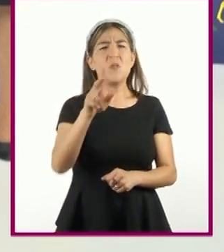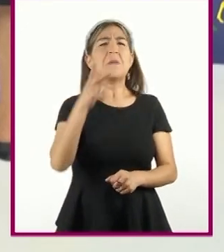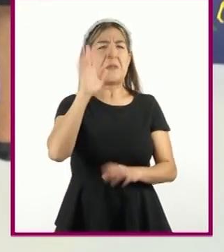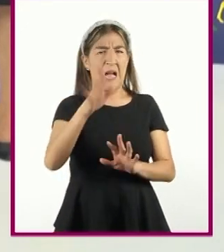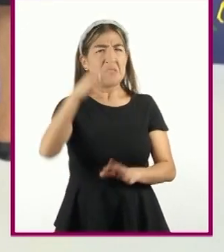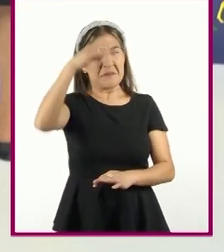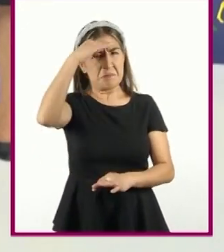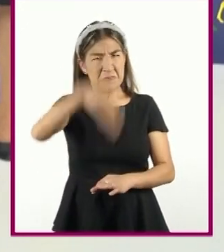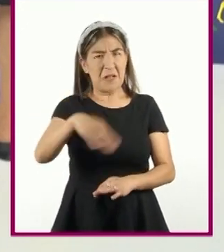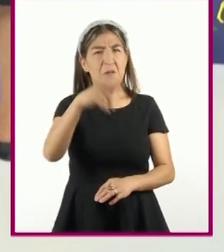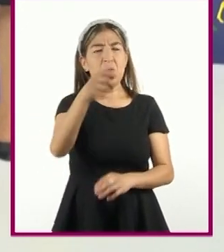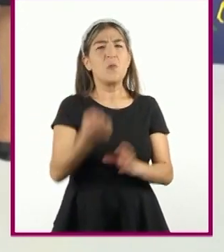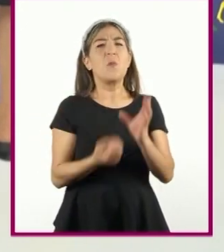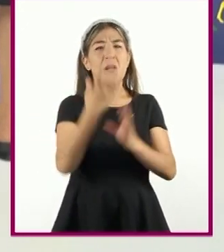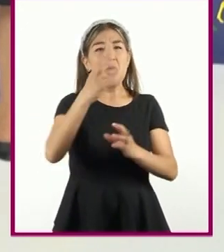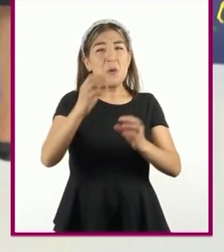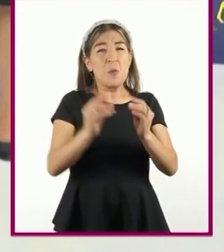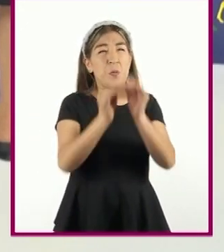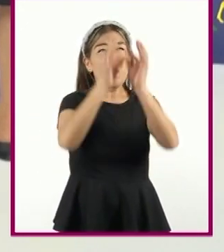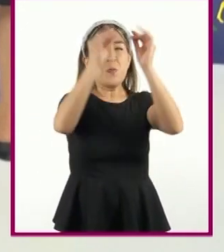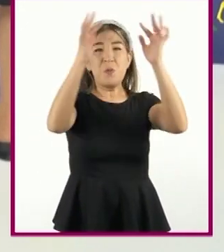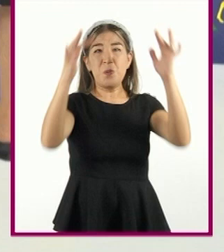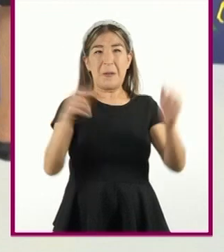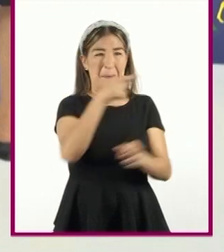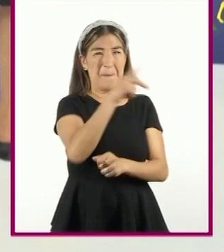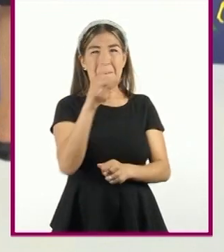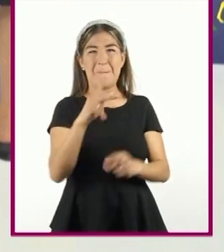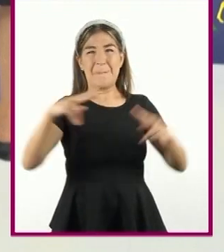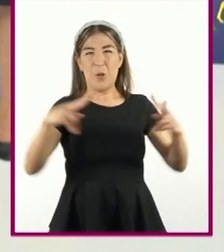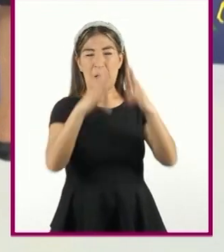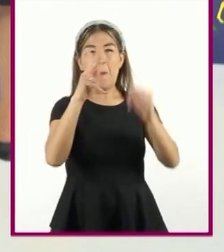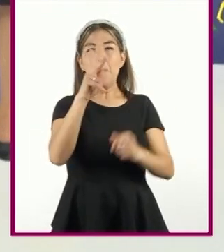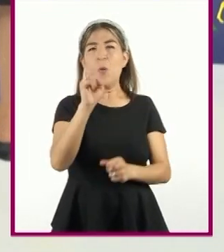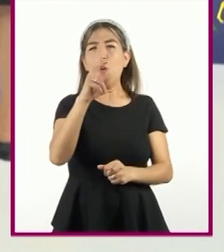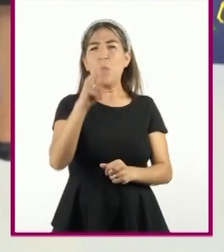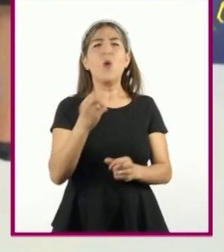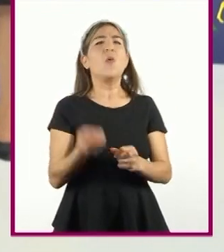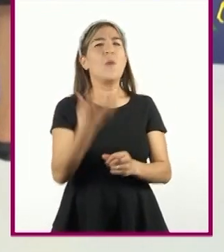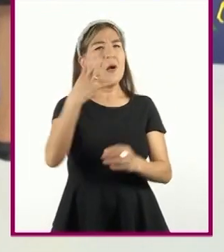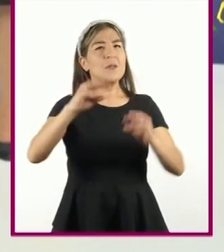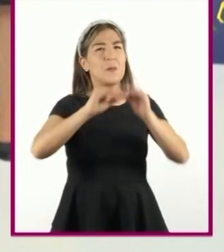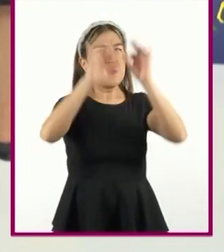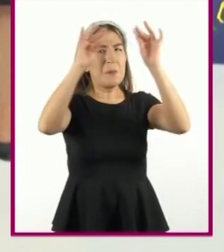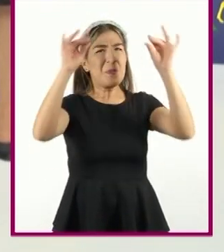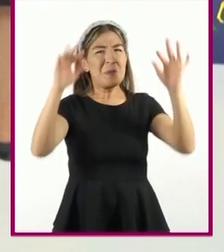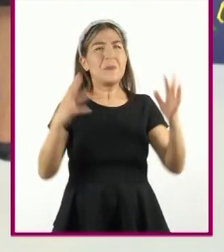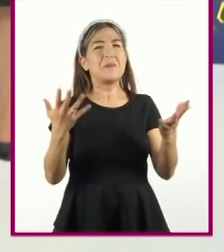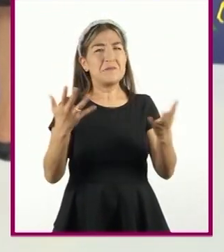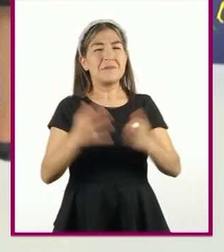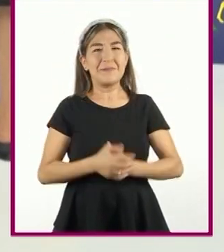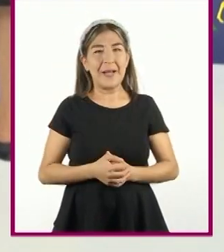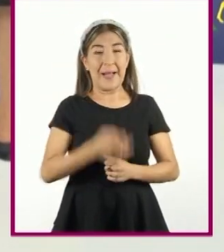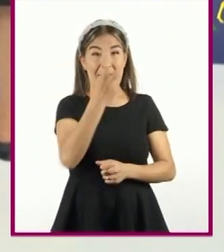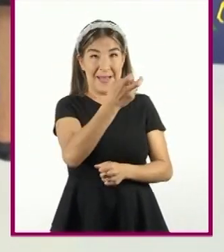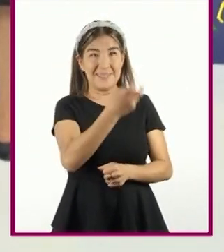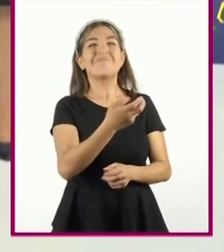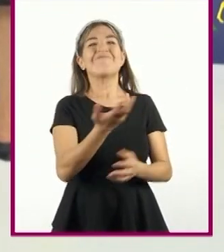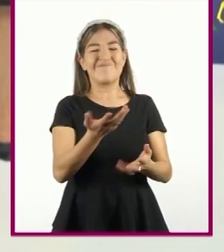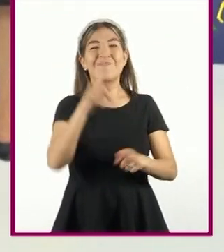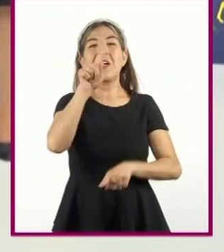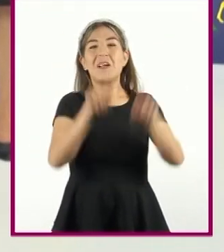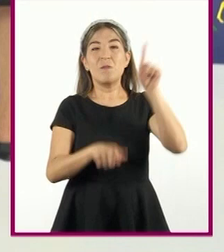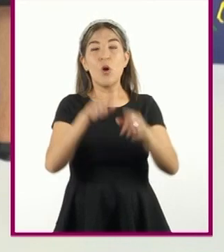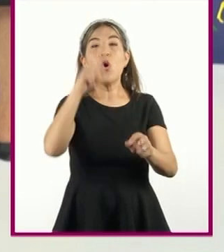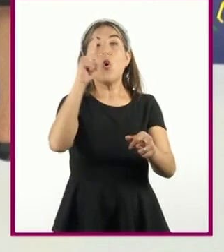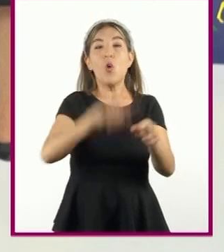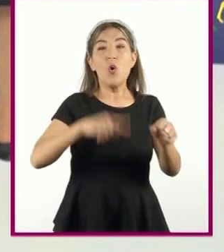gases y polvo lleva a cabo el volcán Popocatépetl al día? Bueno, de esto depende el